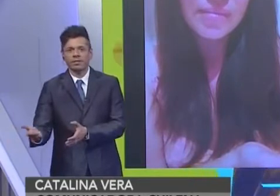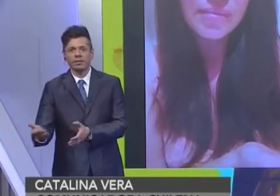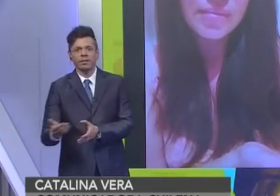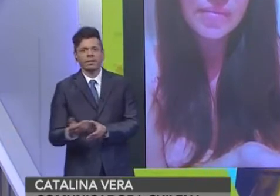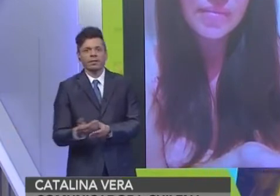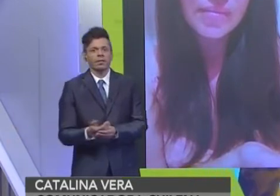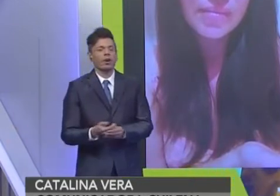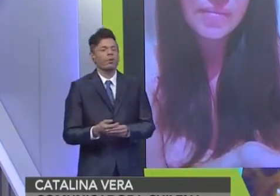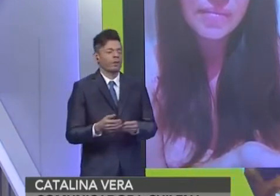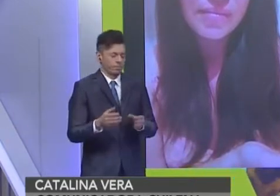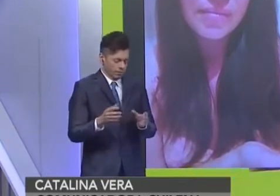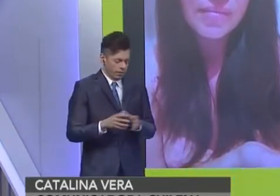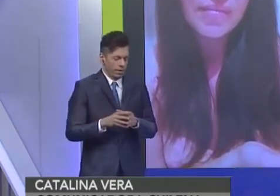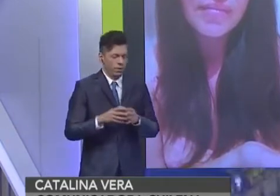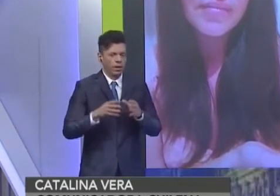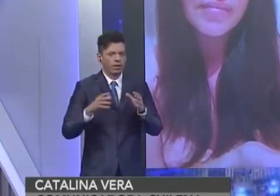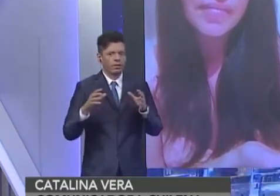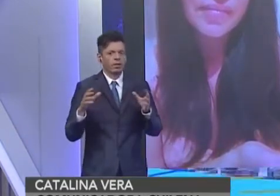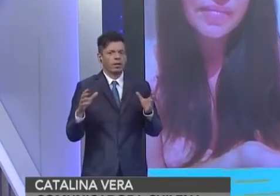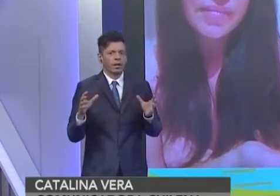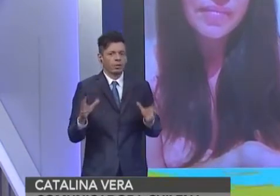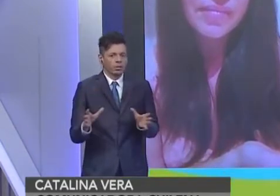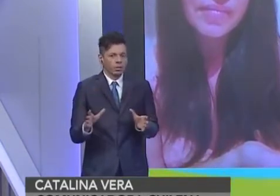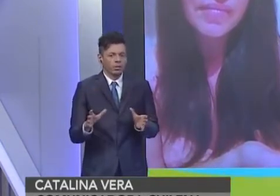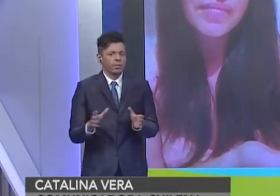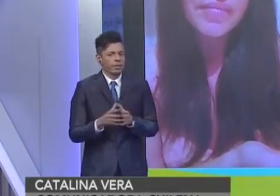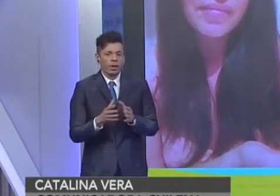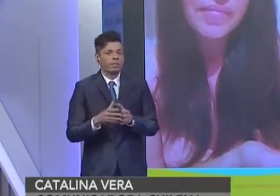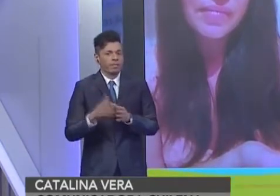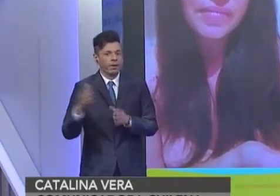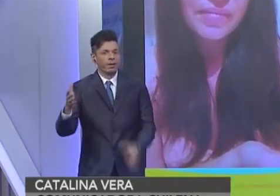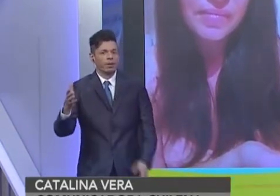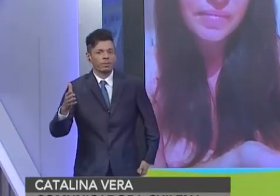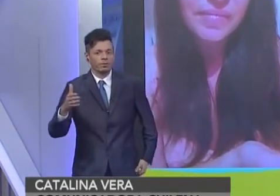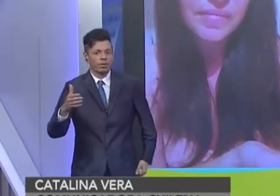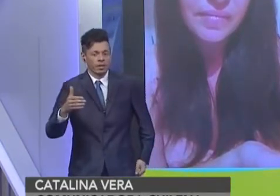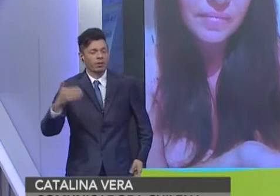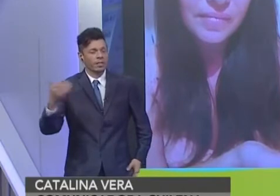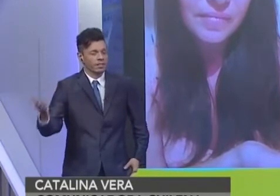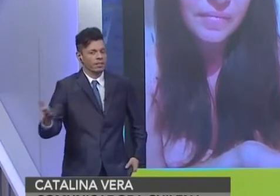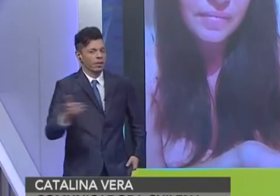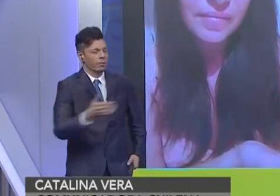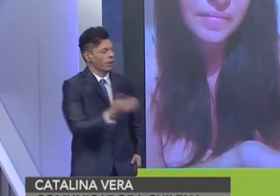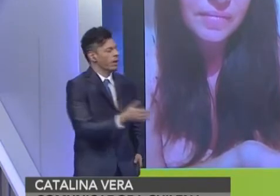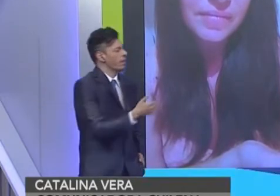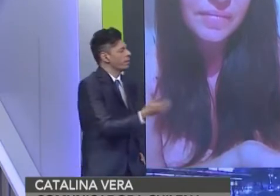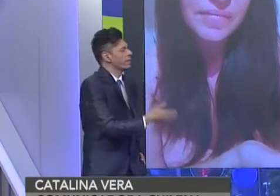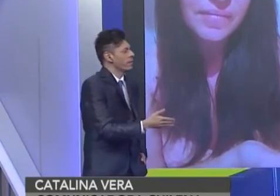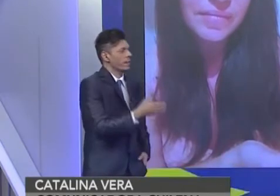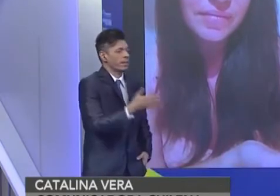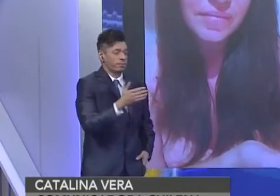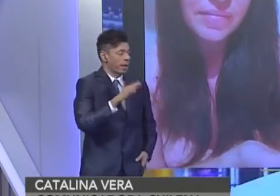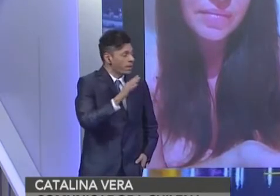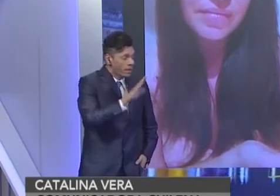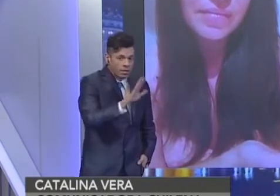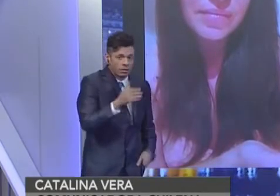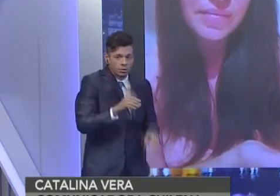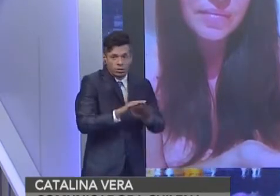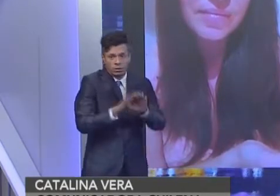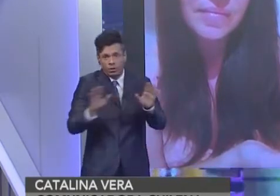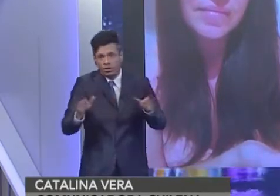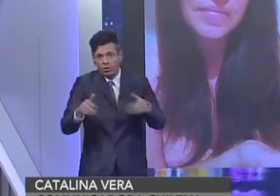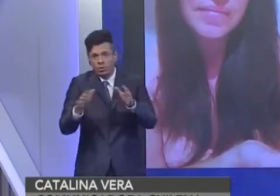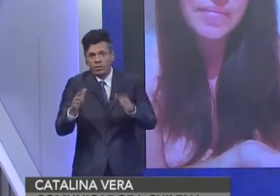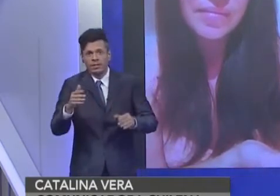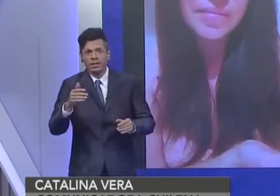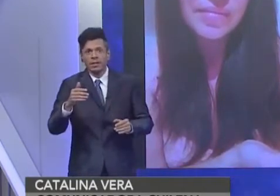quiere vacunar, es lo que nos contaba Catalina. En un contexto, igual debe haber otras personas de riesgo que sí. Digo, la prioridad la debe tener, para mí, esto